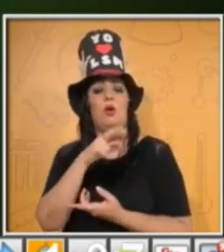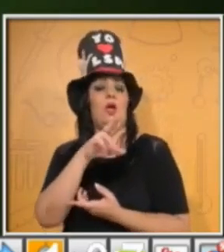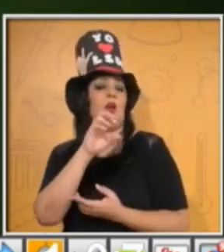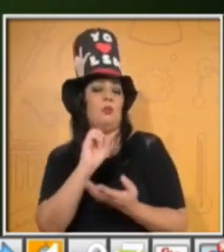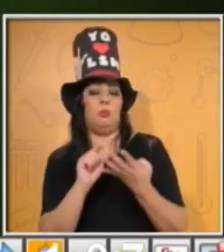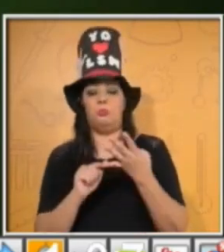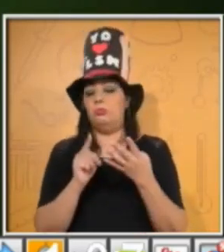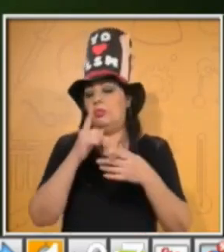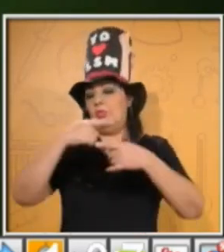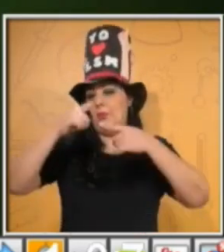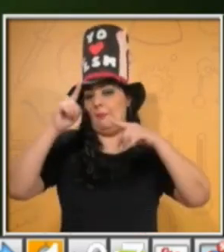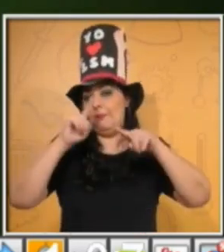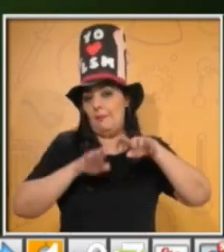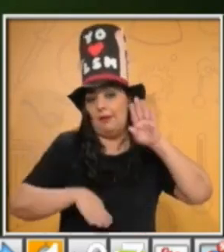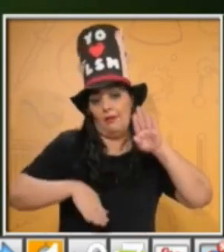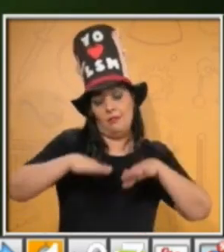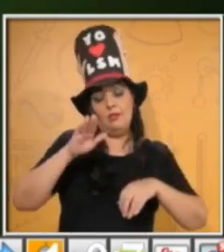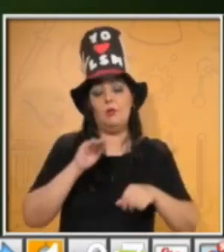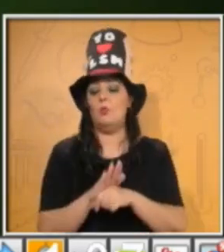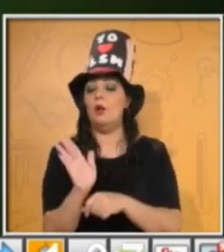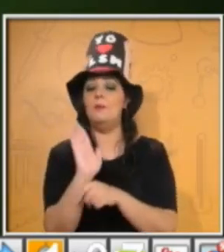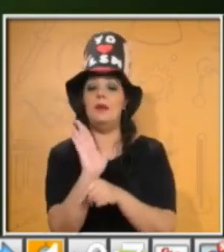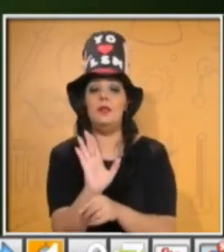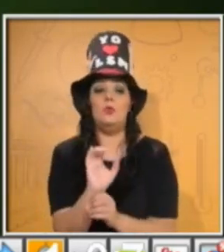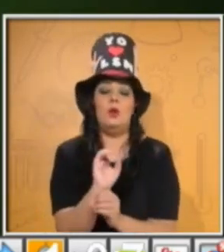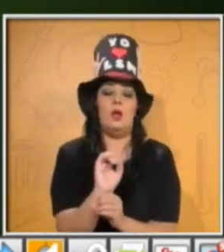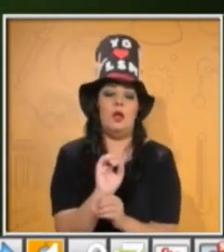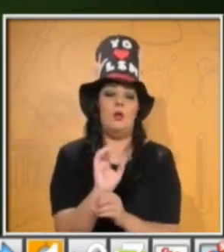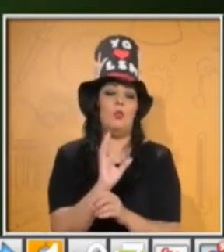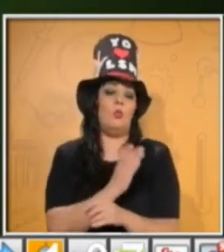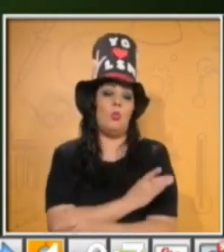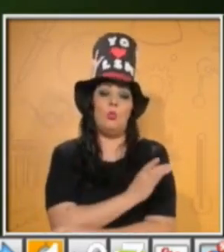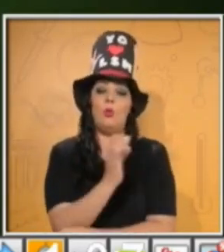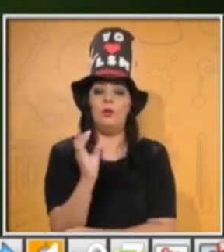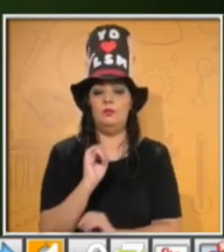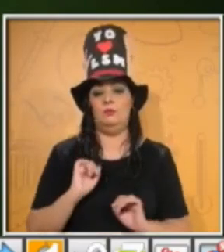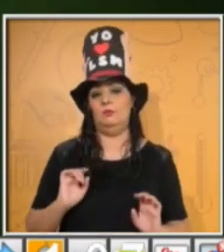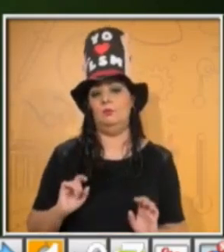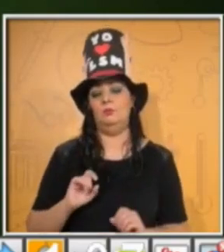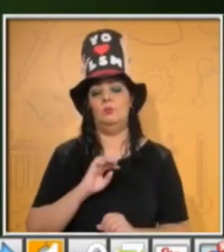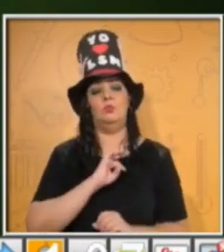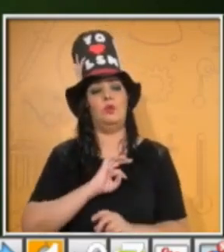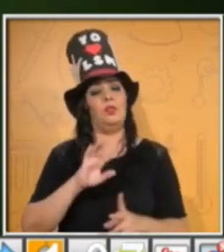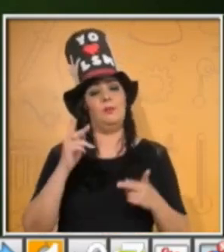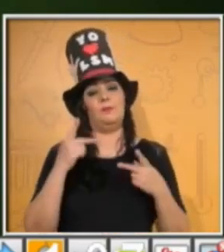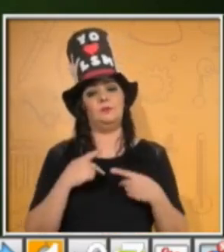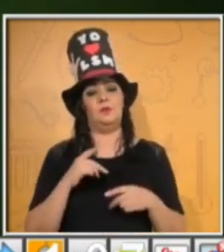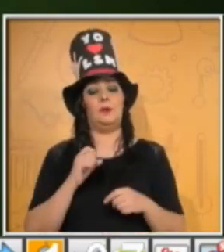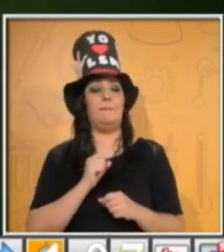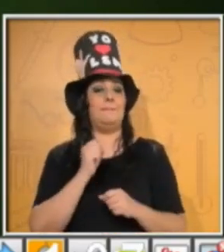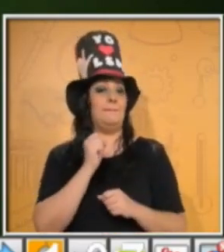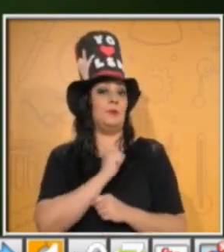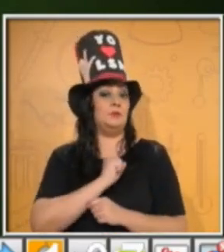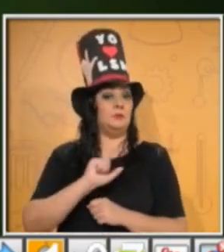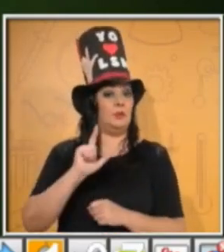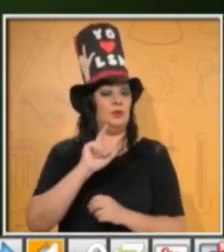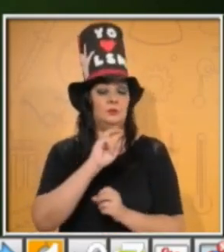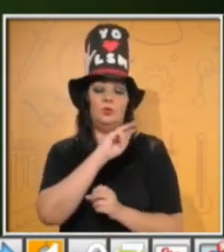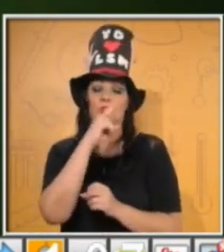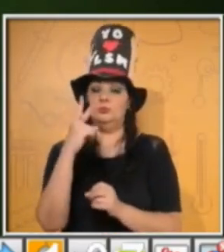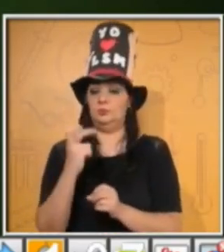estilo. Claro que dependiendo de la película es como se presentan los personajes. Los personajes pueden ser principales o